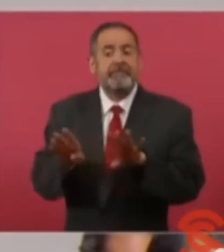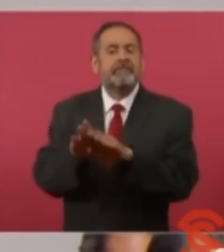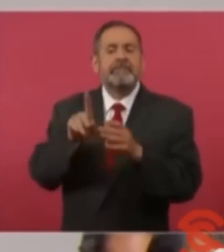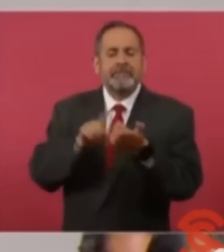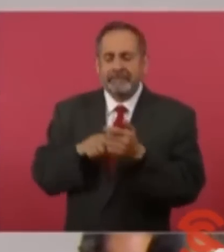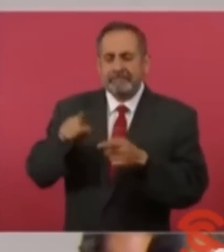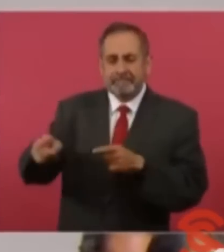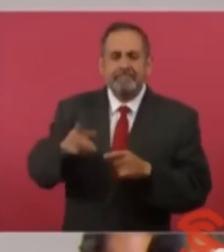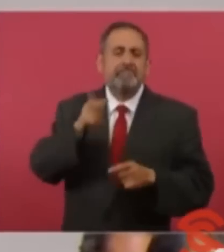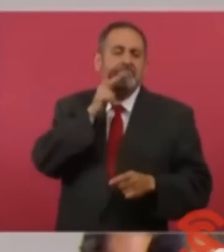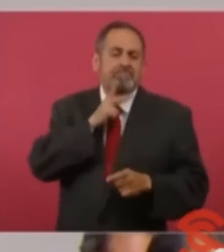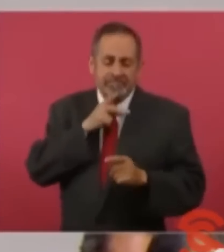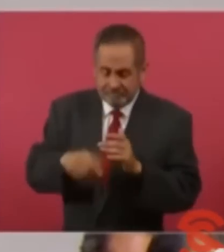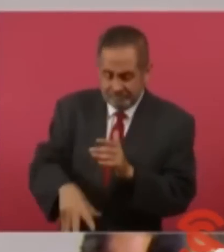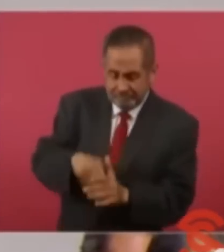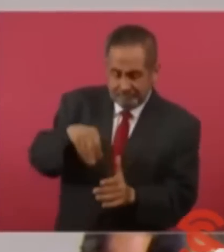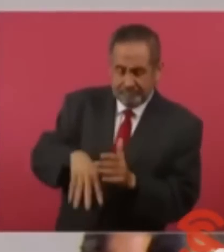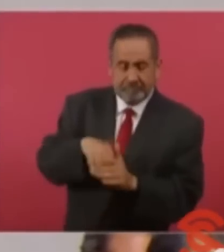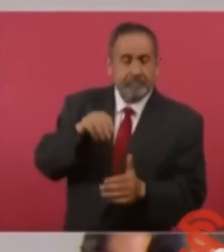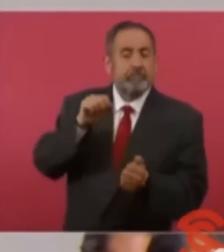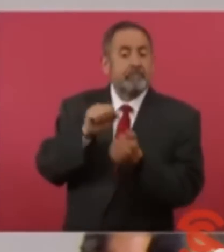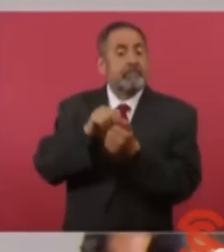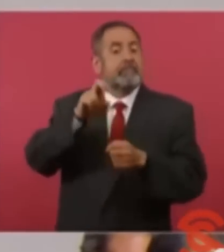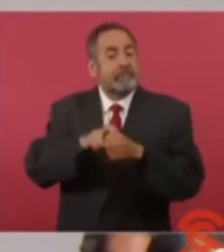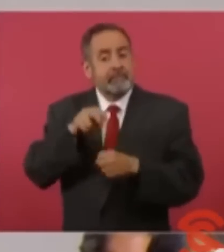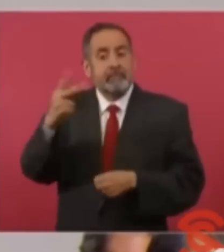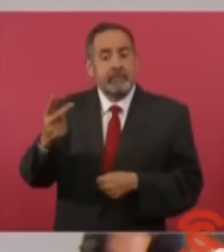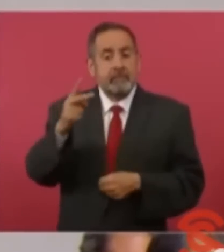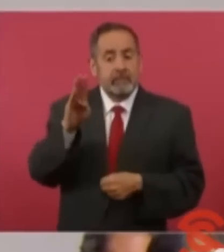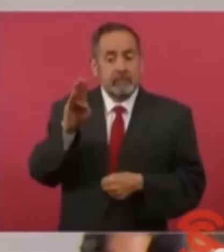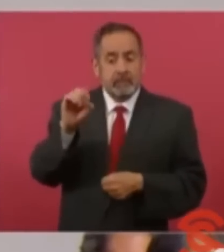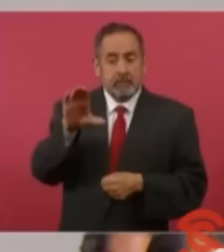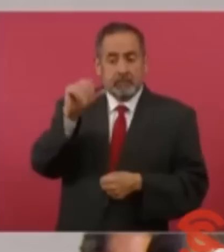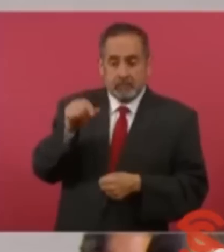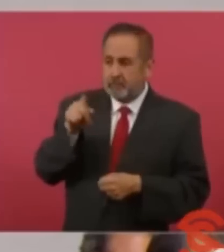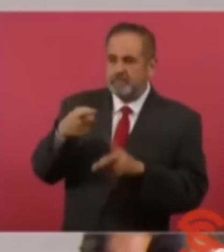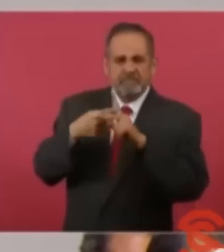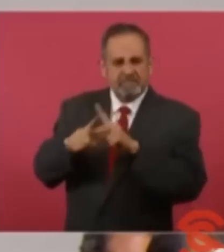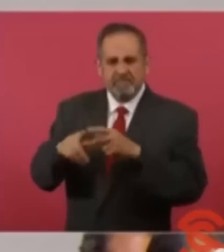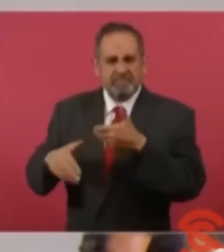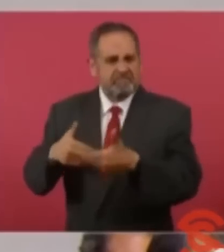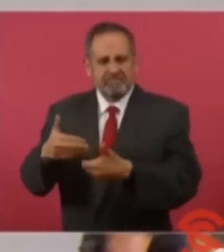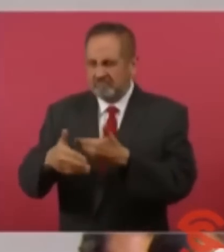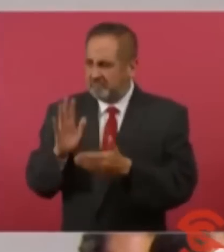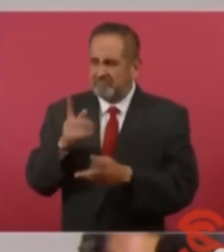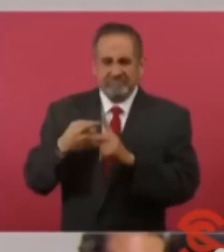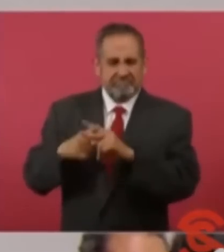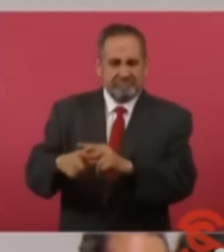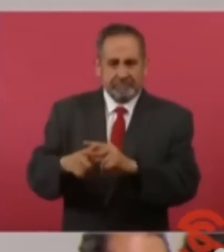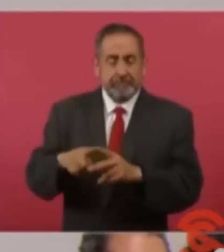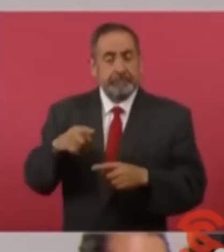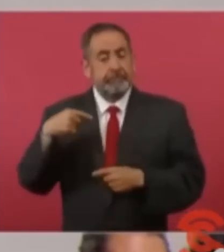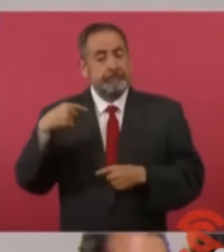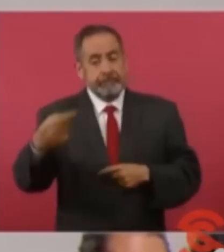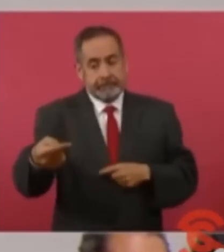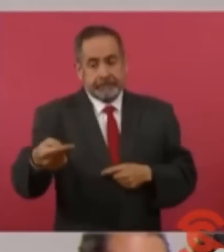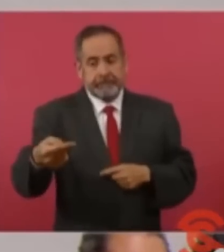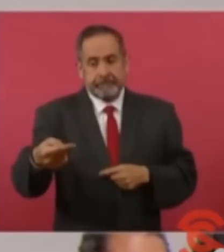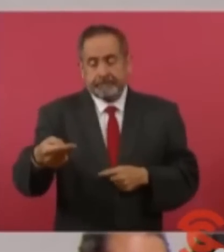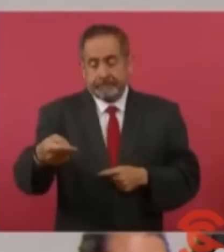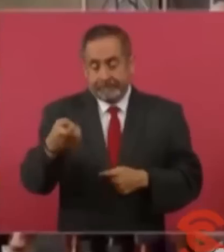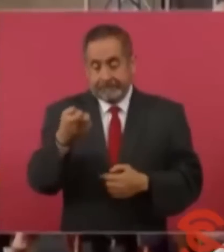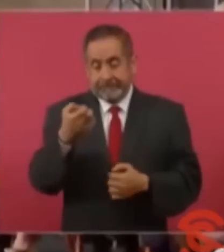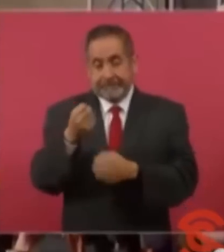con petróleo crudo la nueva refinería de Dos Bocas y a finales de este